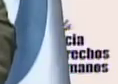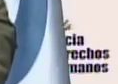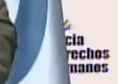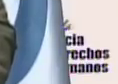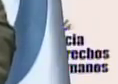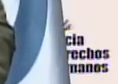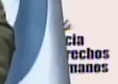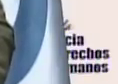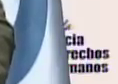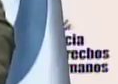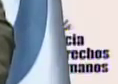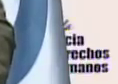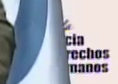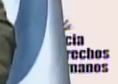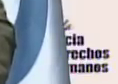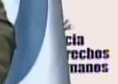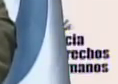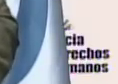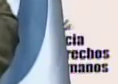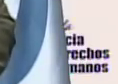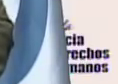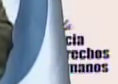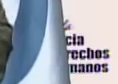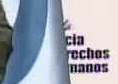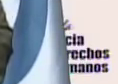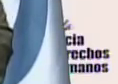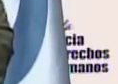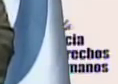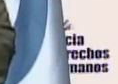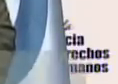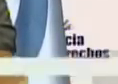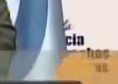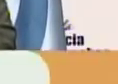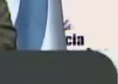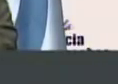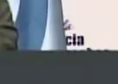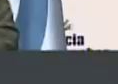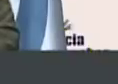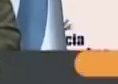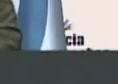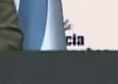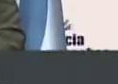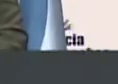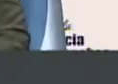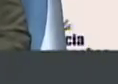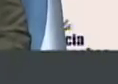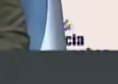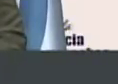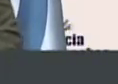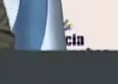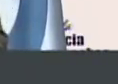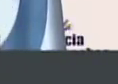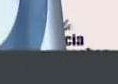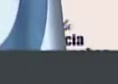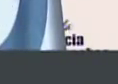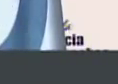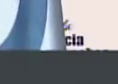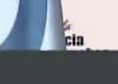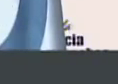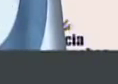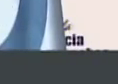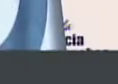en el marco del desarrollo de una serie de múltiples investigaciones que de hecho anunciamos